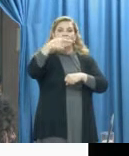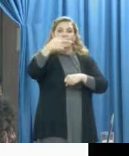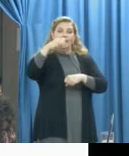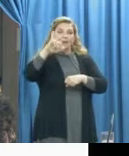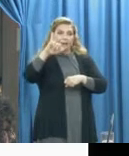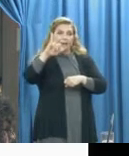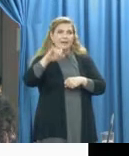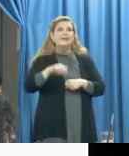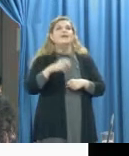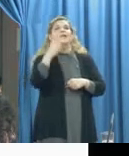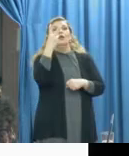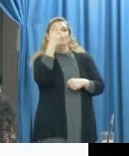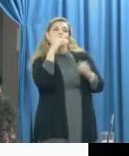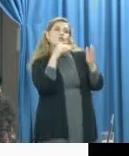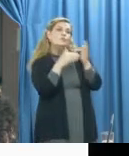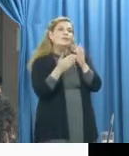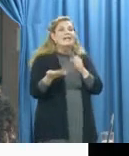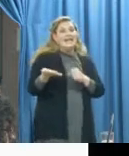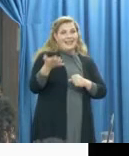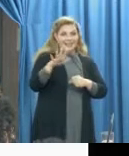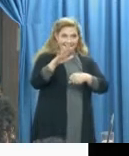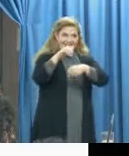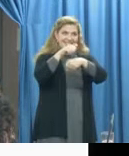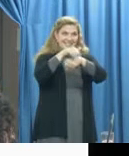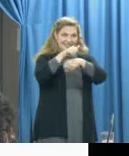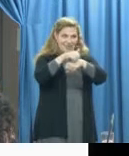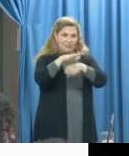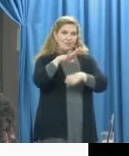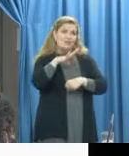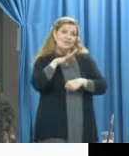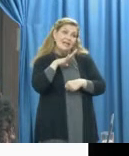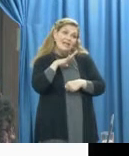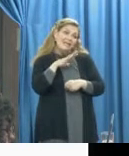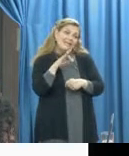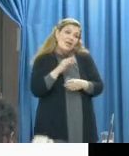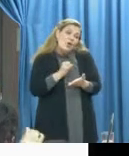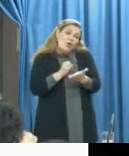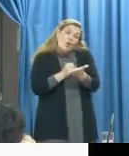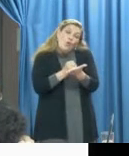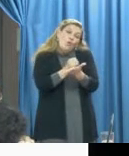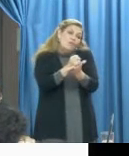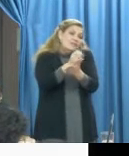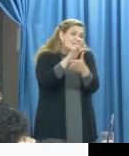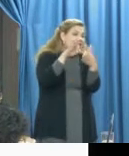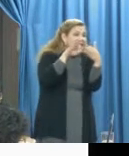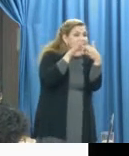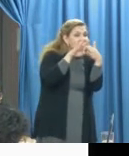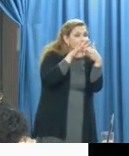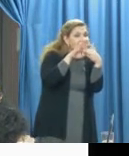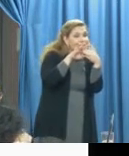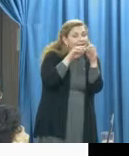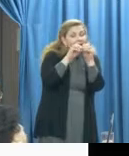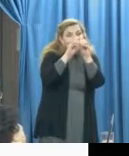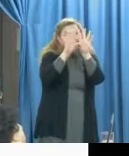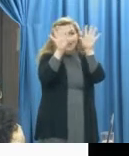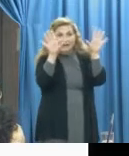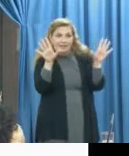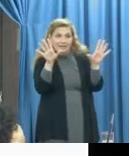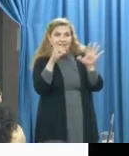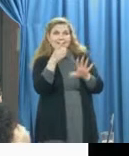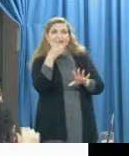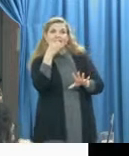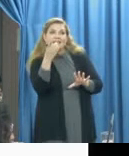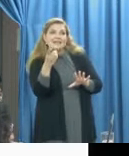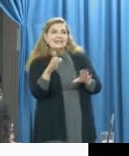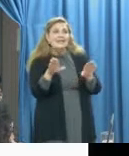que contamos actualmente, son las cifras por lo menos oficiales o más cercanas. Se habla de que